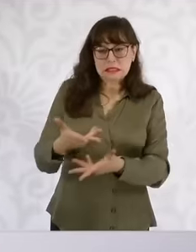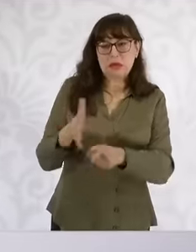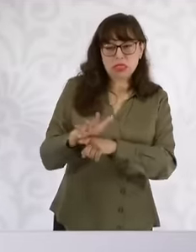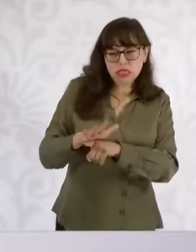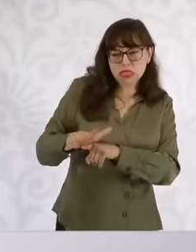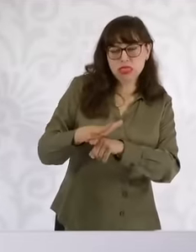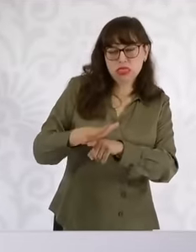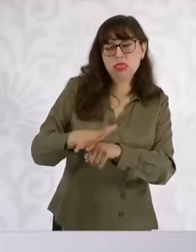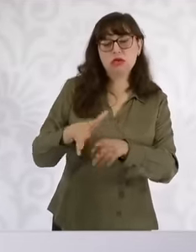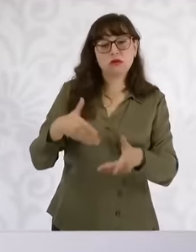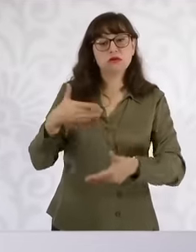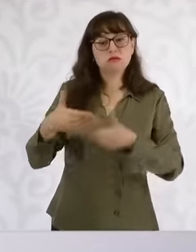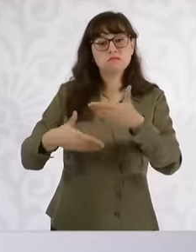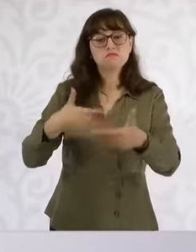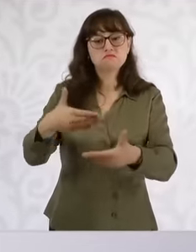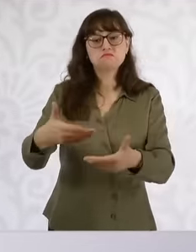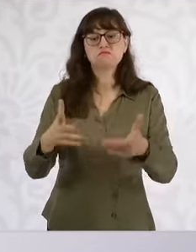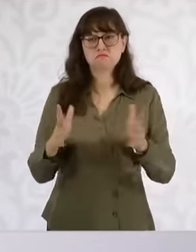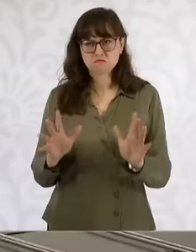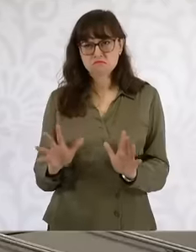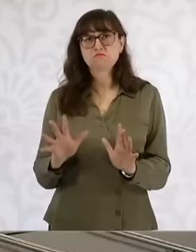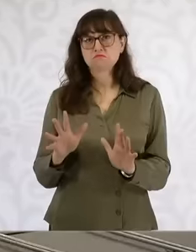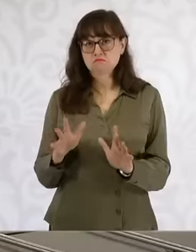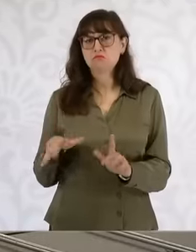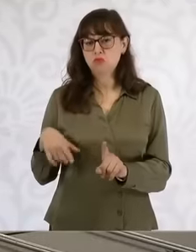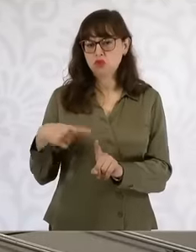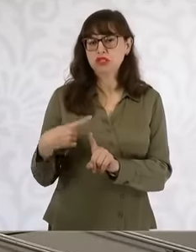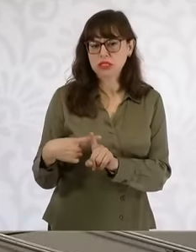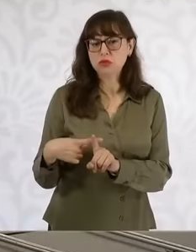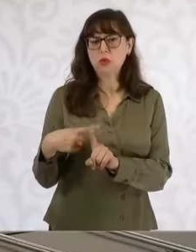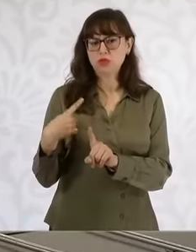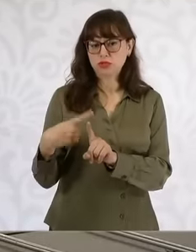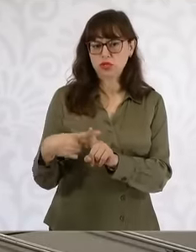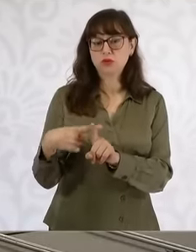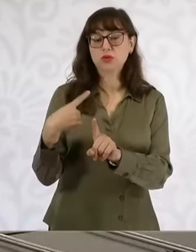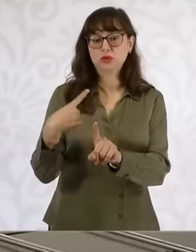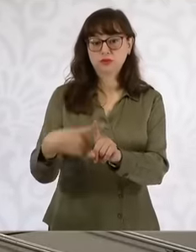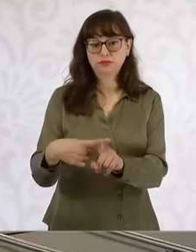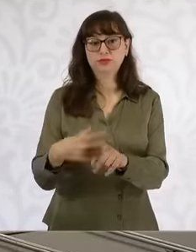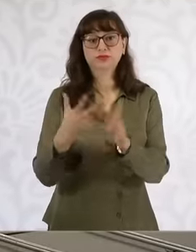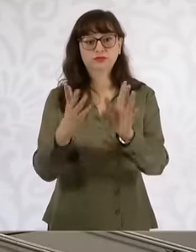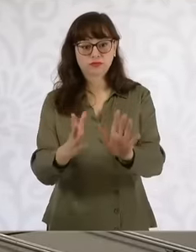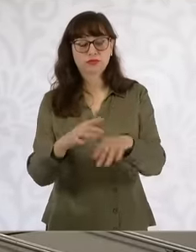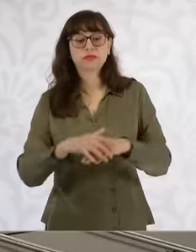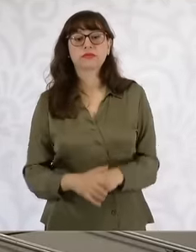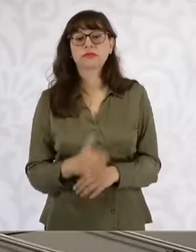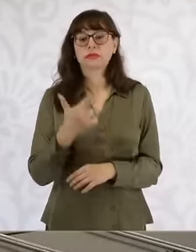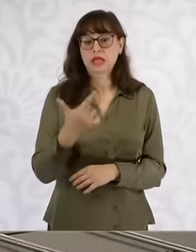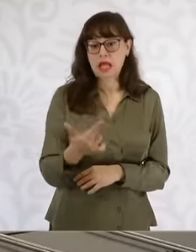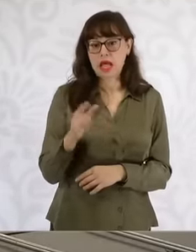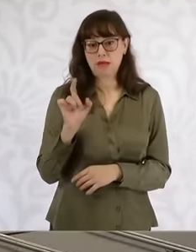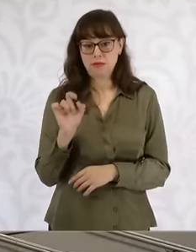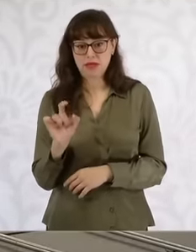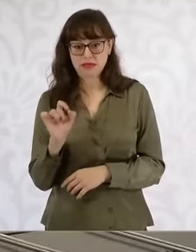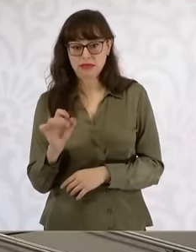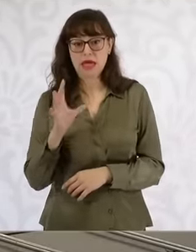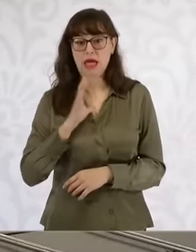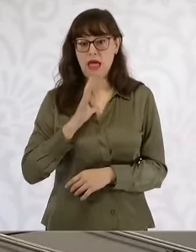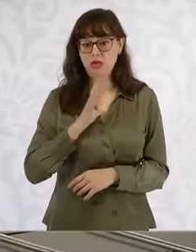generales positivo. Ahora, el G20 está dividido en dos grandes canales. Un canal